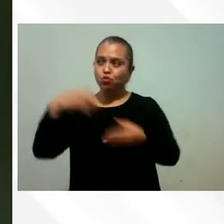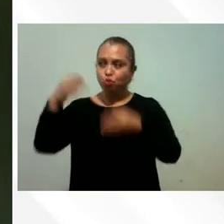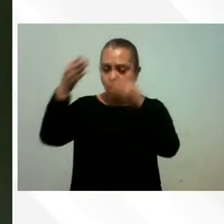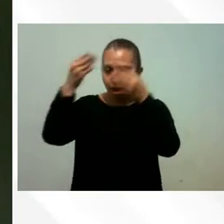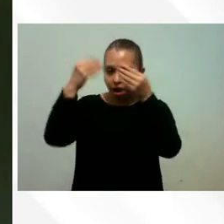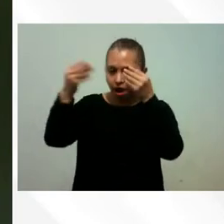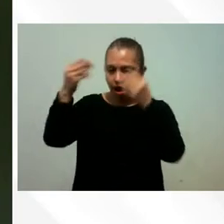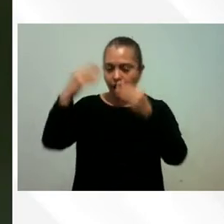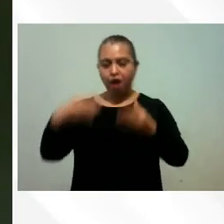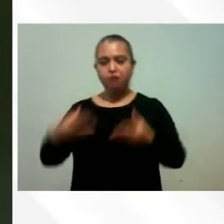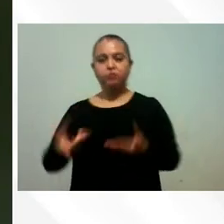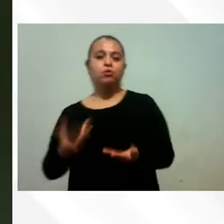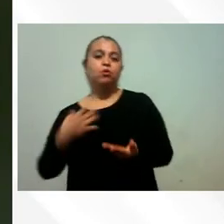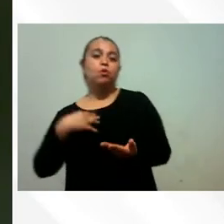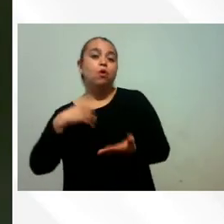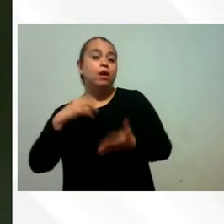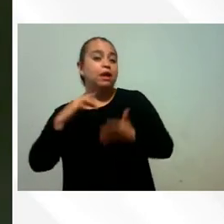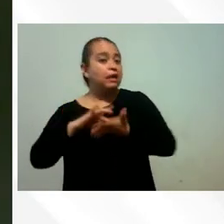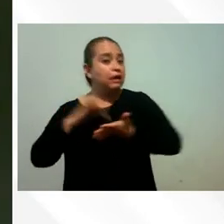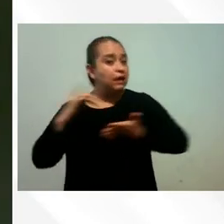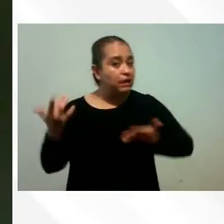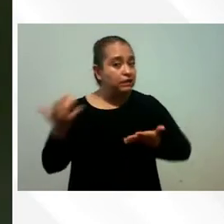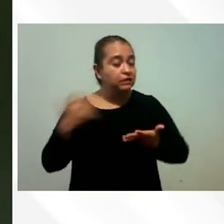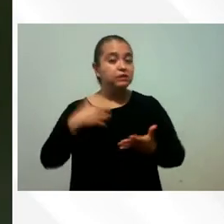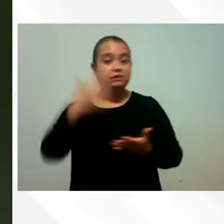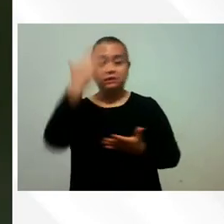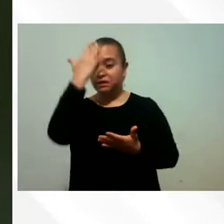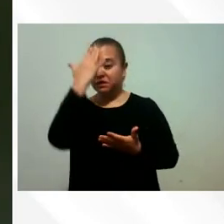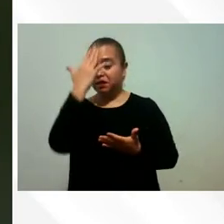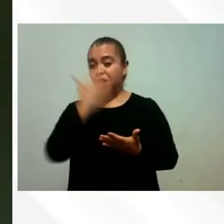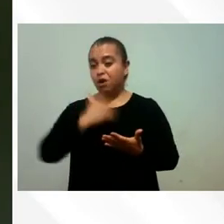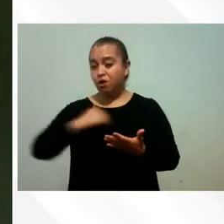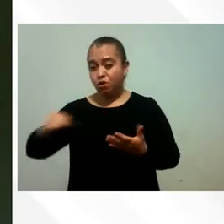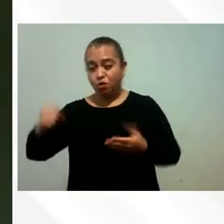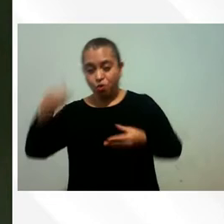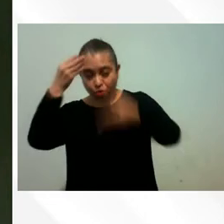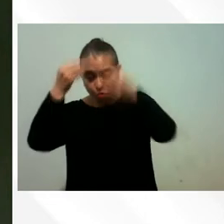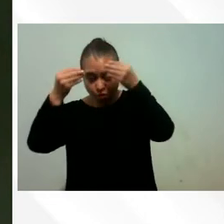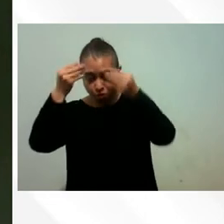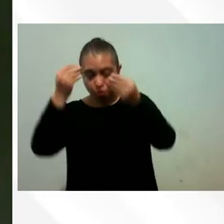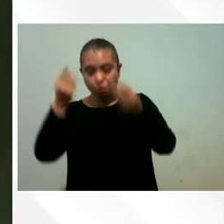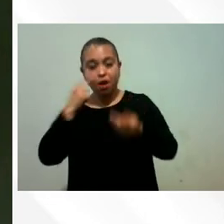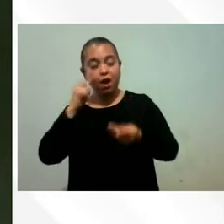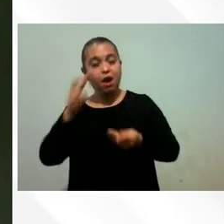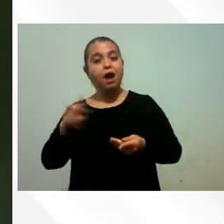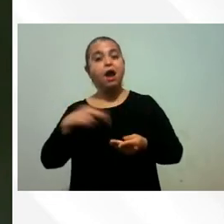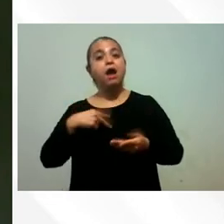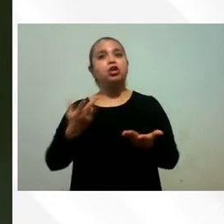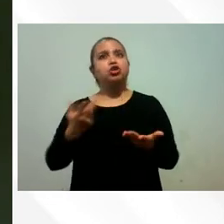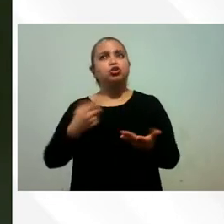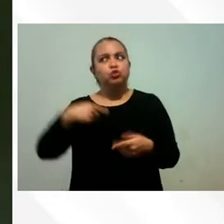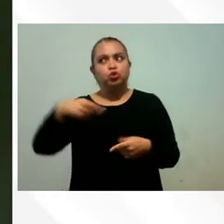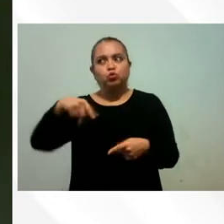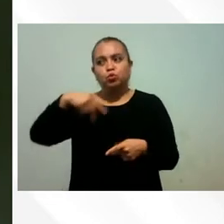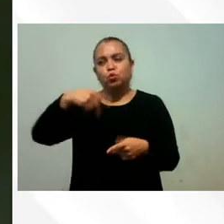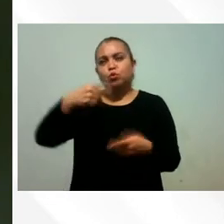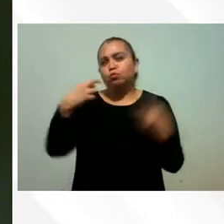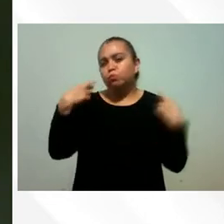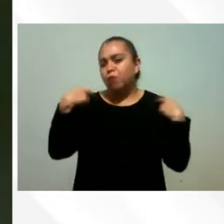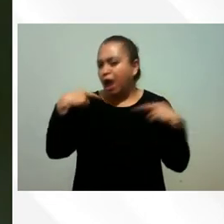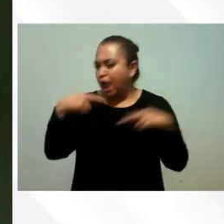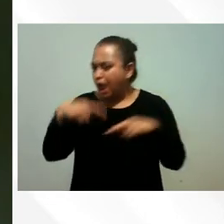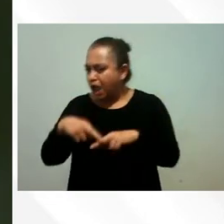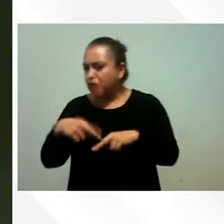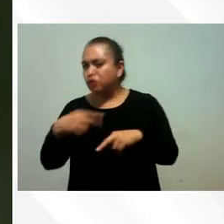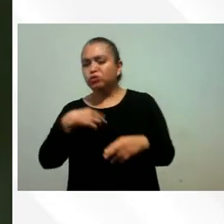el fortalecimiento de habilidades socioemocionales que, sin lugar a duda, nuestros docentes llevarán a la práctica